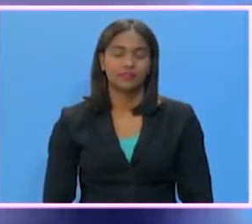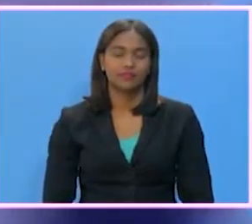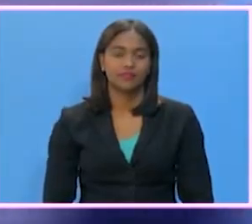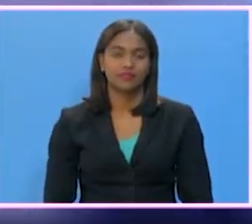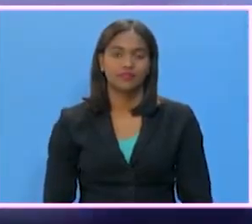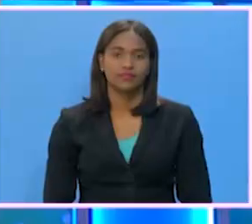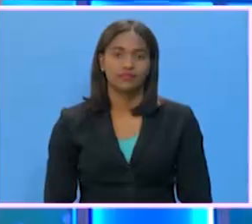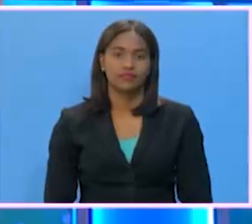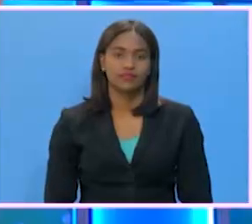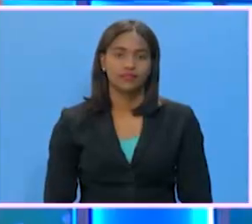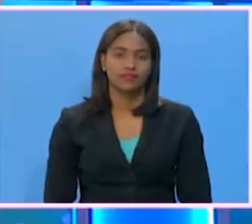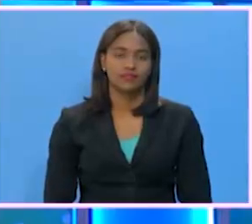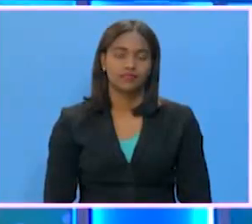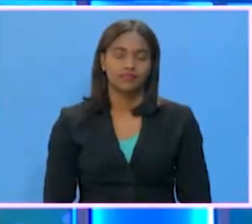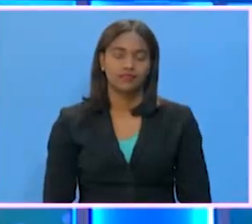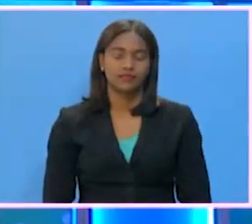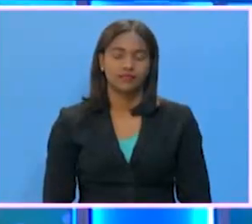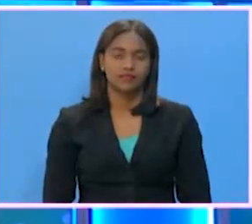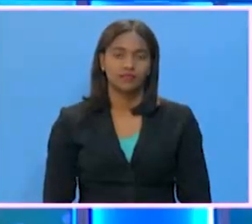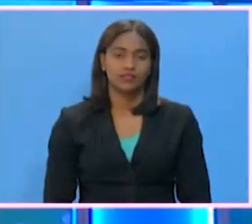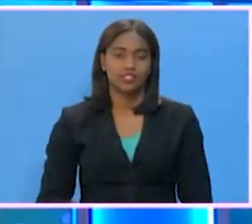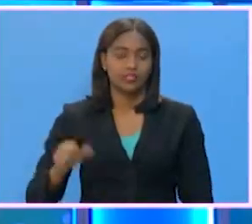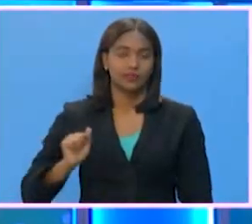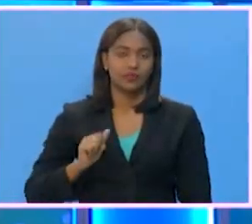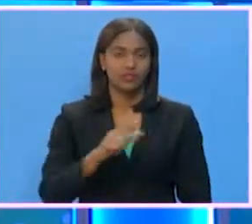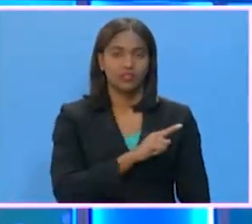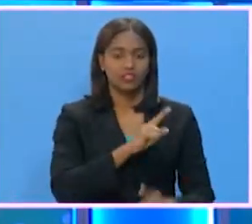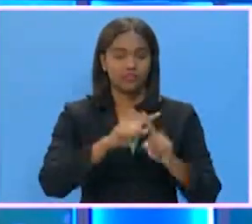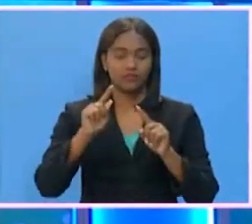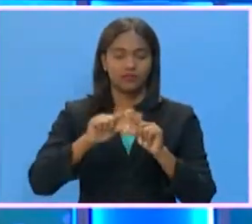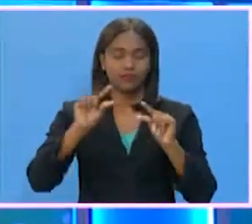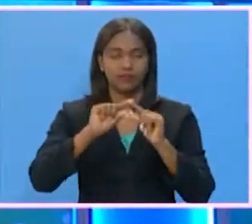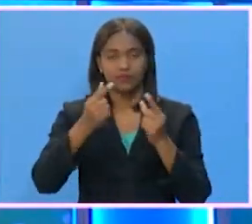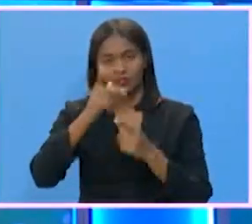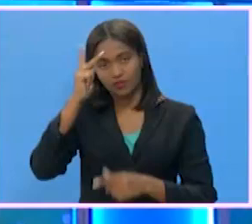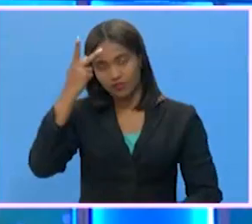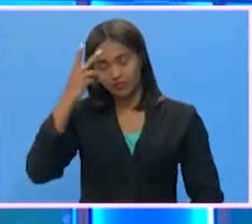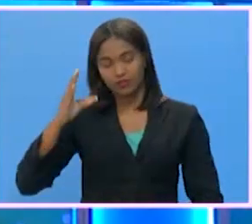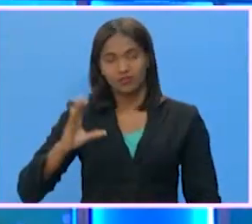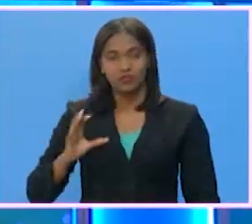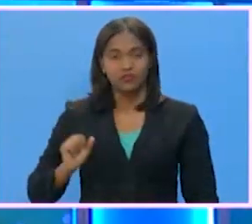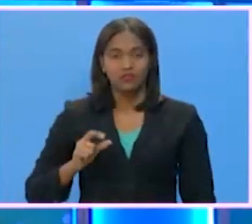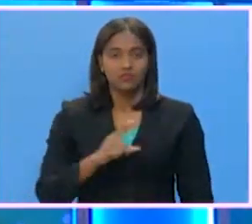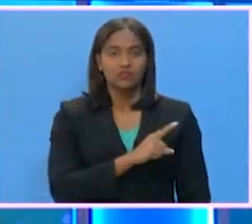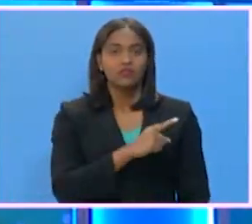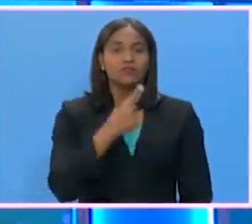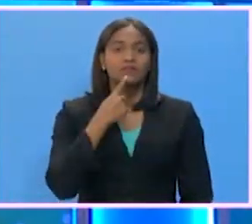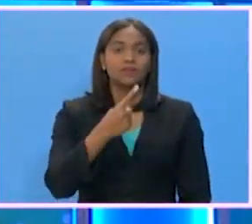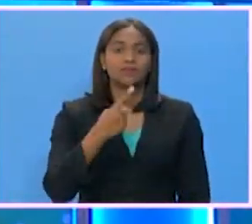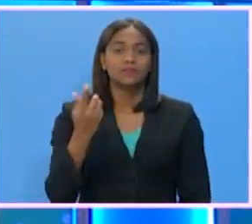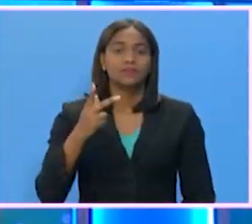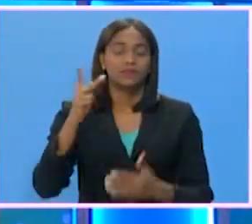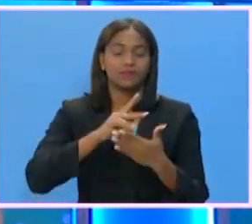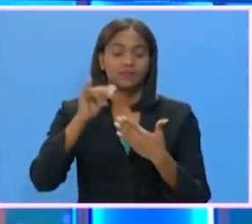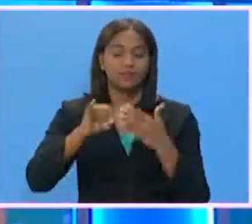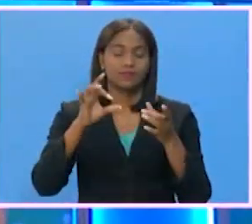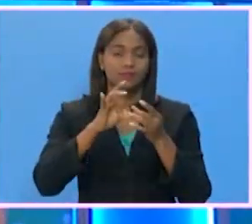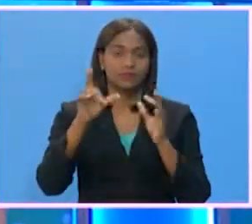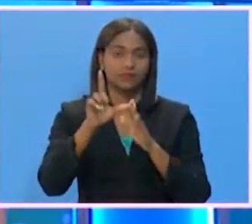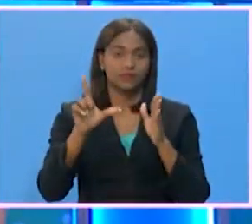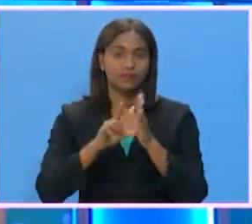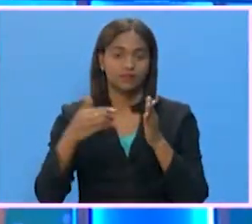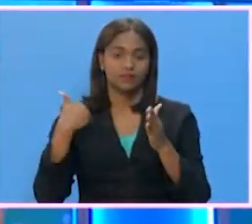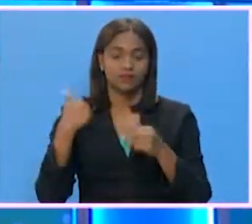Acevedo. Señores, legisladores de varias bancadas en la Cámara de Diputados expresaron que si el proyecto de ley que regula